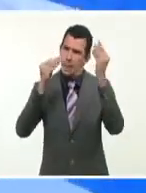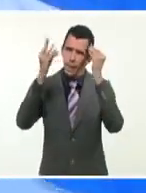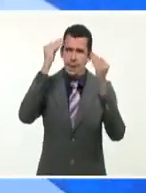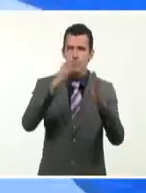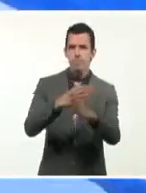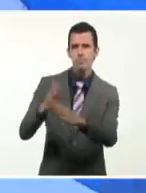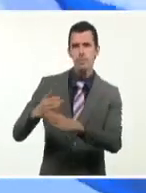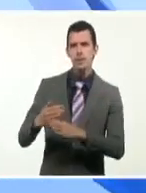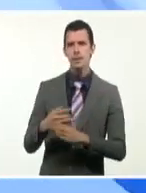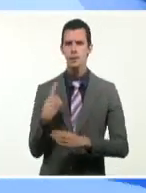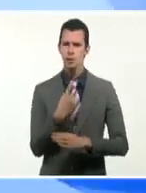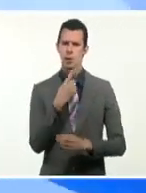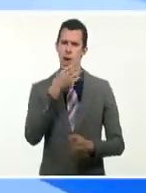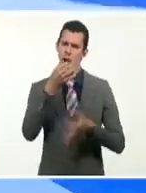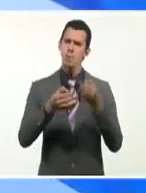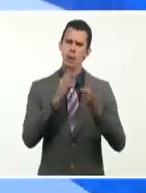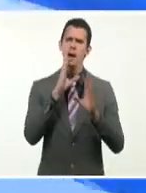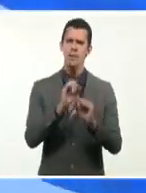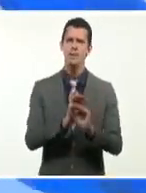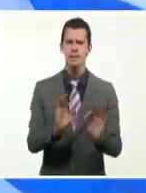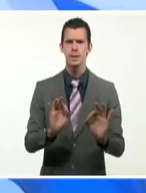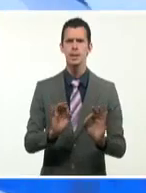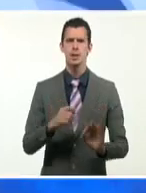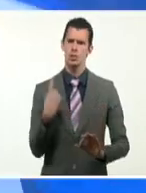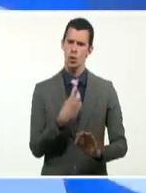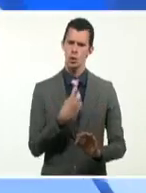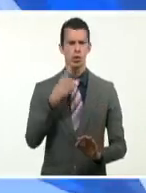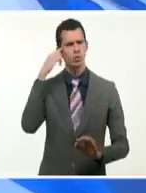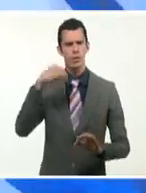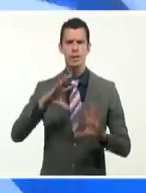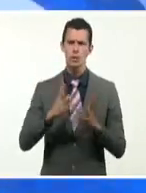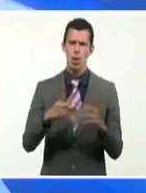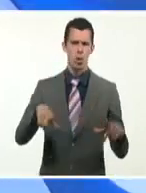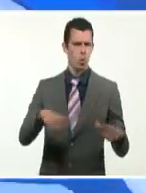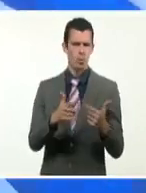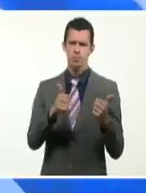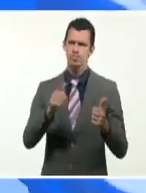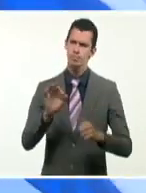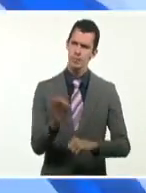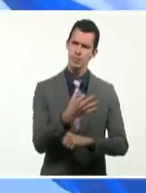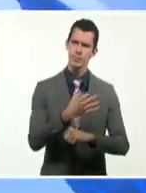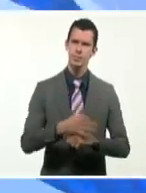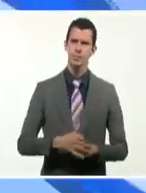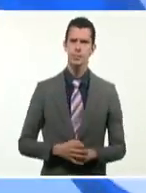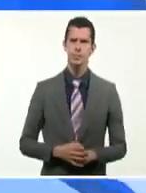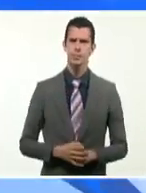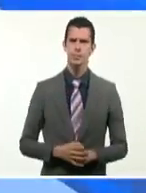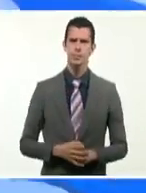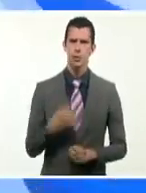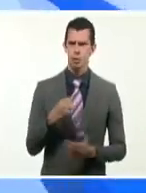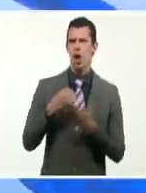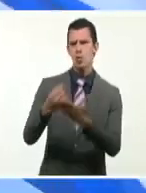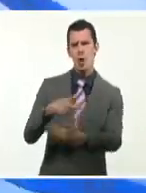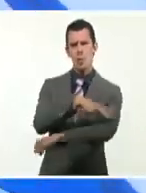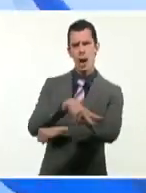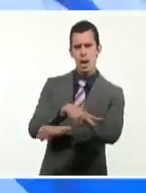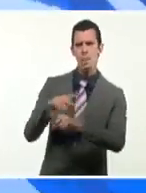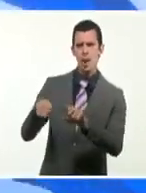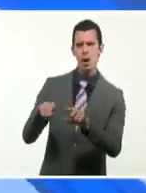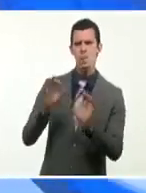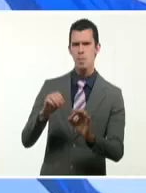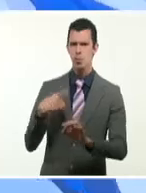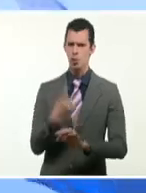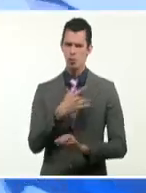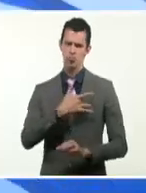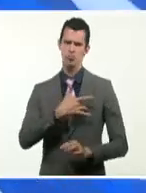lo digo en nombre de todos mis compañeros, con la satisfacción del deber cumplido, no solamente con Sudáfrica, sino también con Cuba, también con